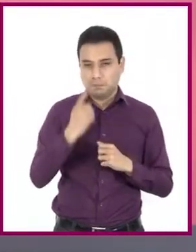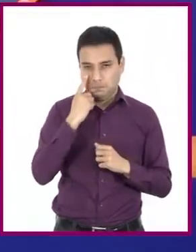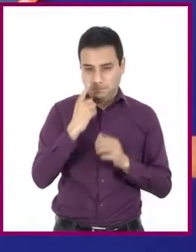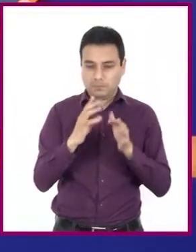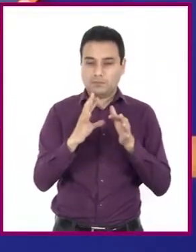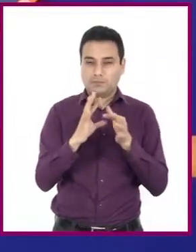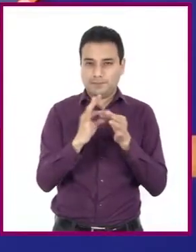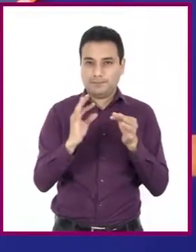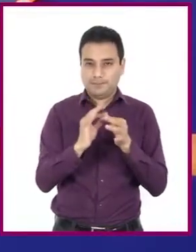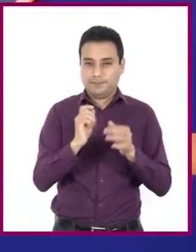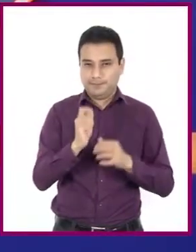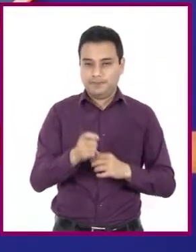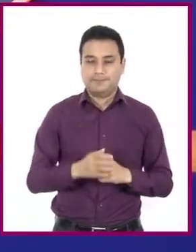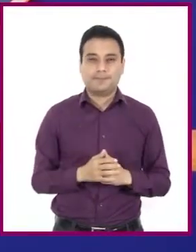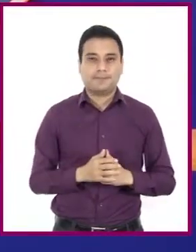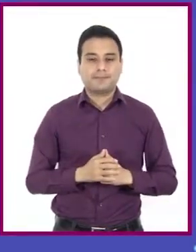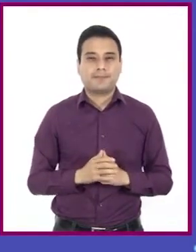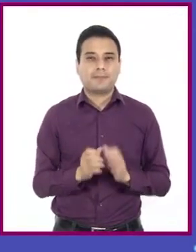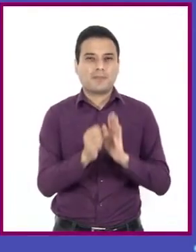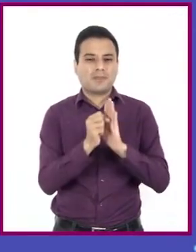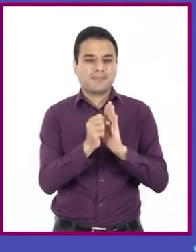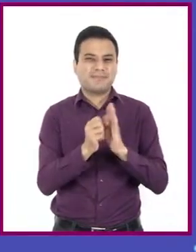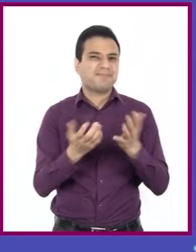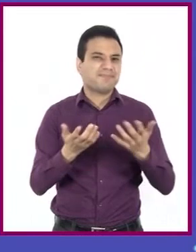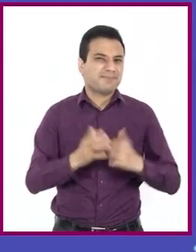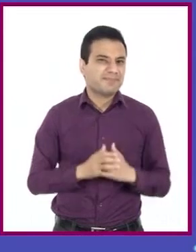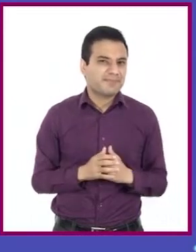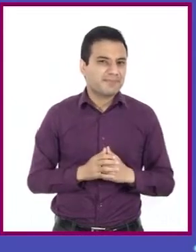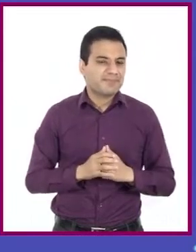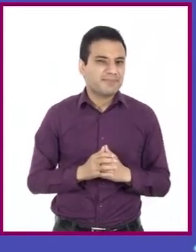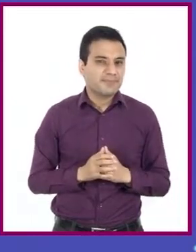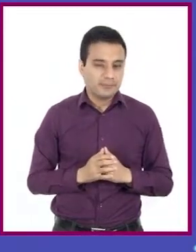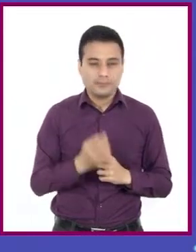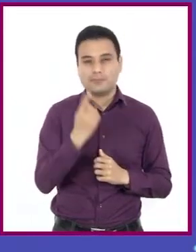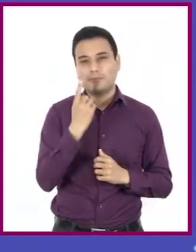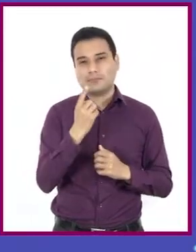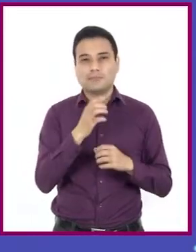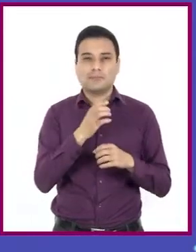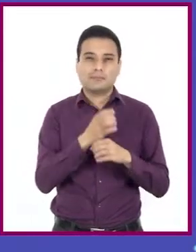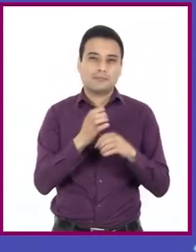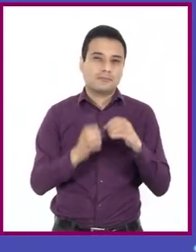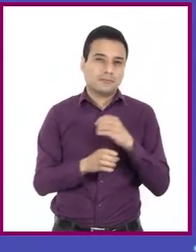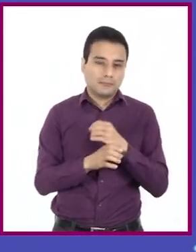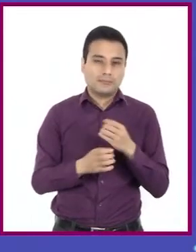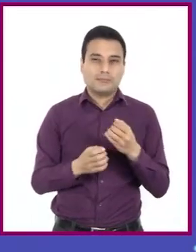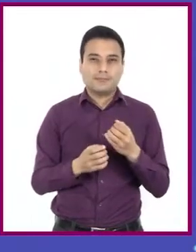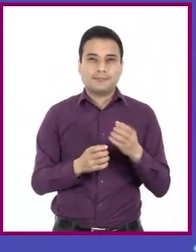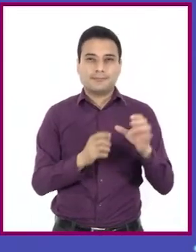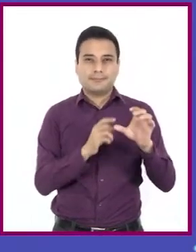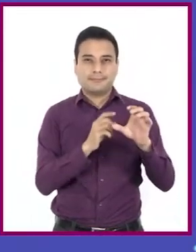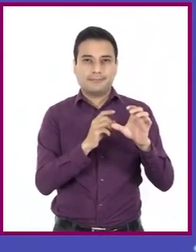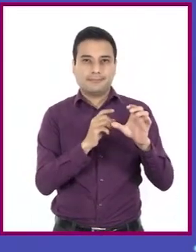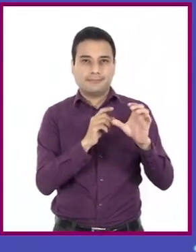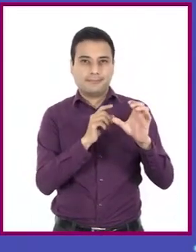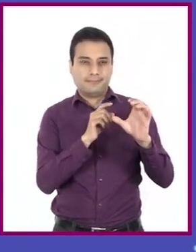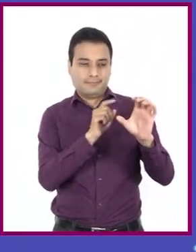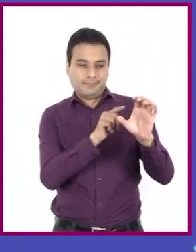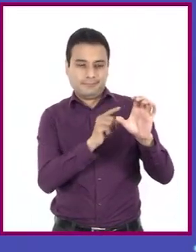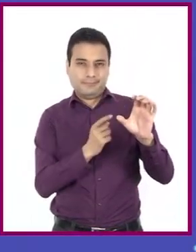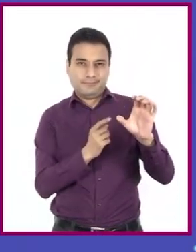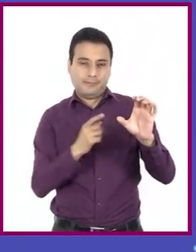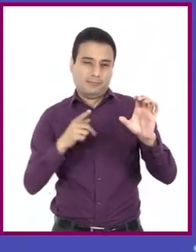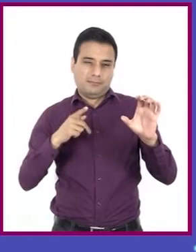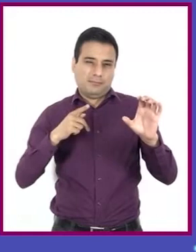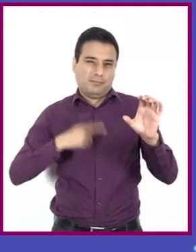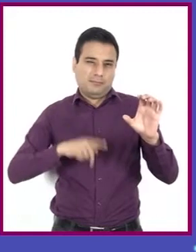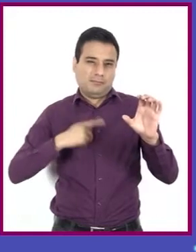definición. El símbolo es un elemento u objeto material que, por convención o asociación,